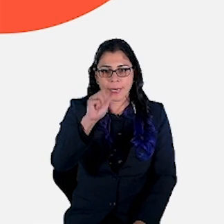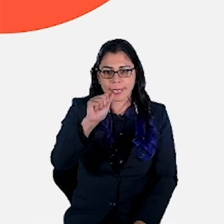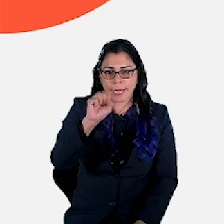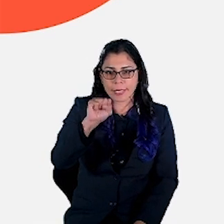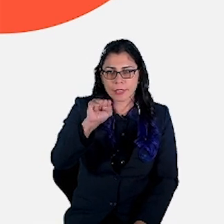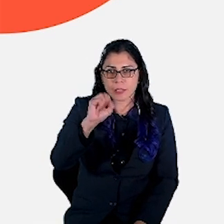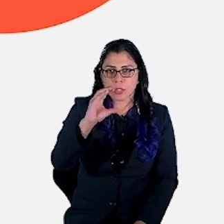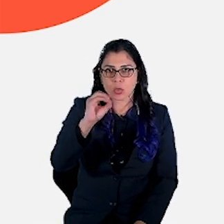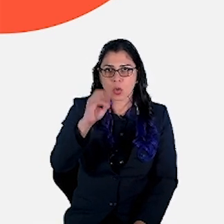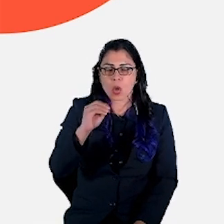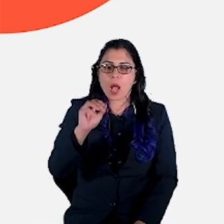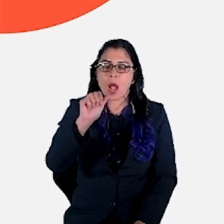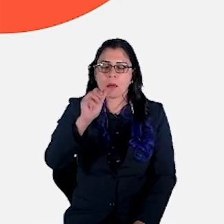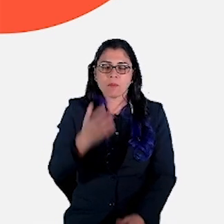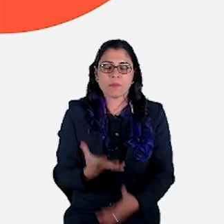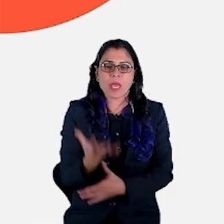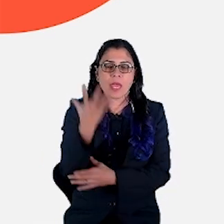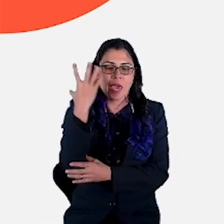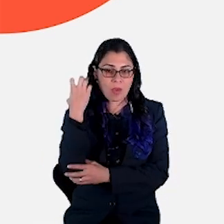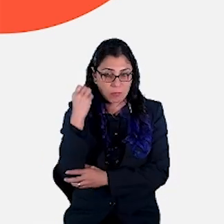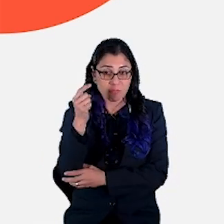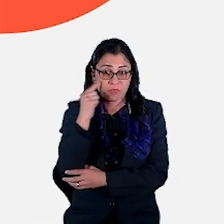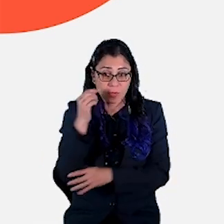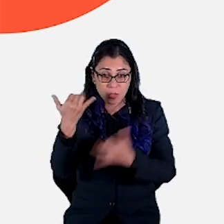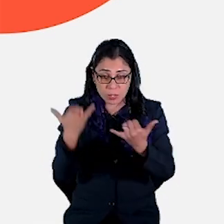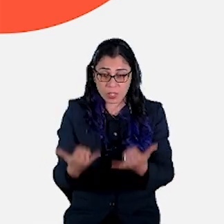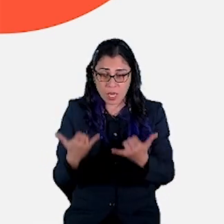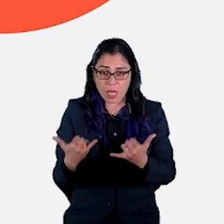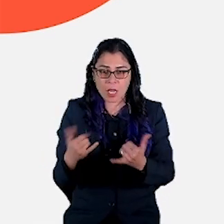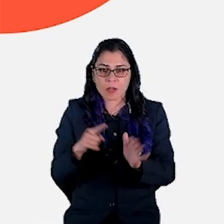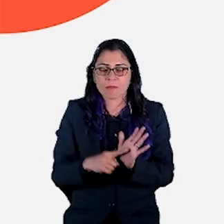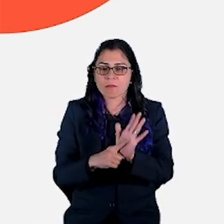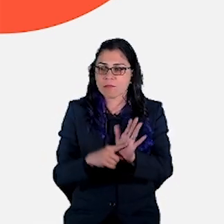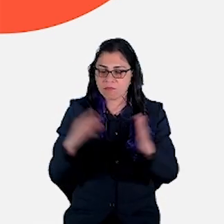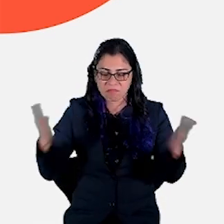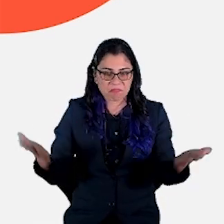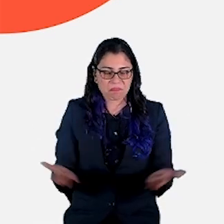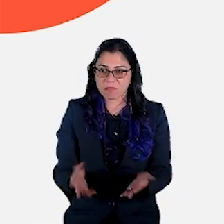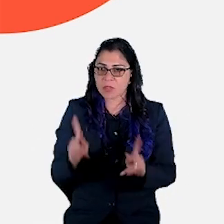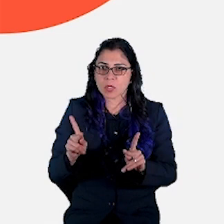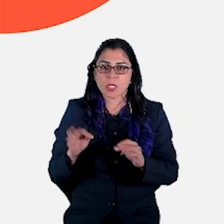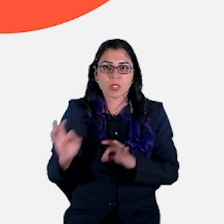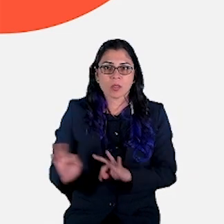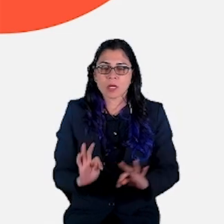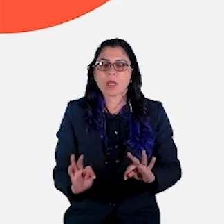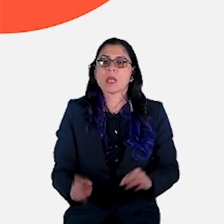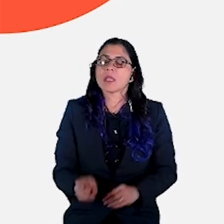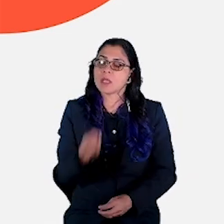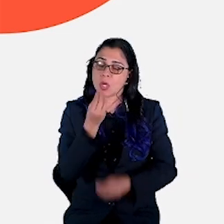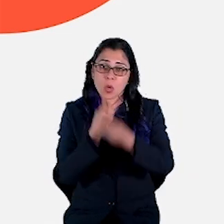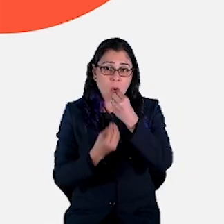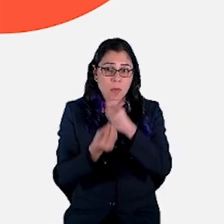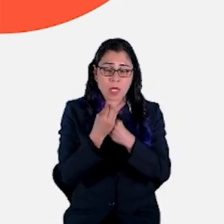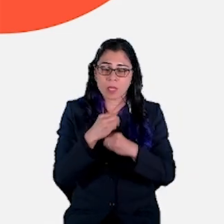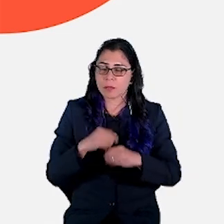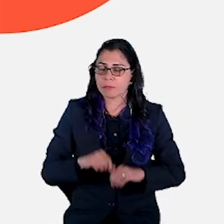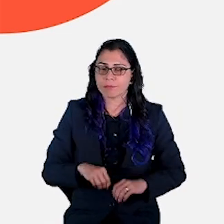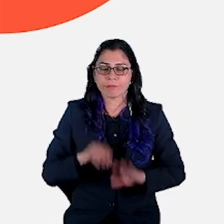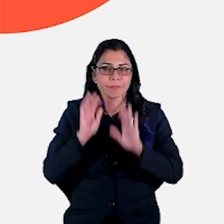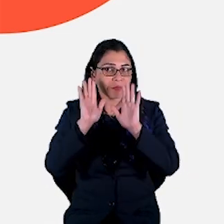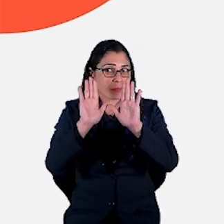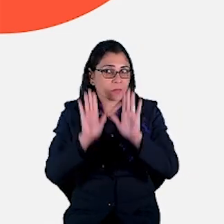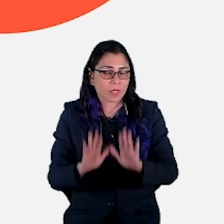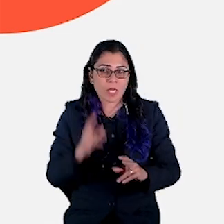que es hoy uno de los lugares privilegiados para los que nos visitan una oferta gastronómica incomparable